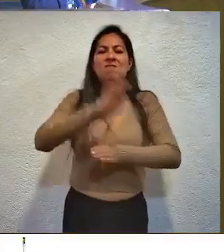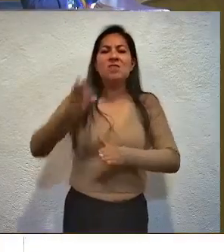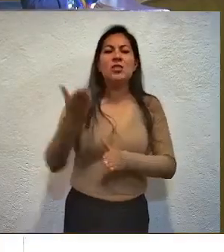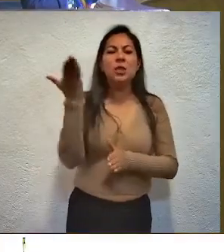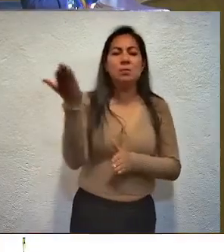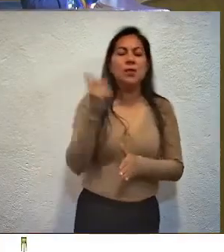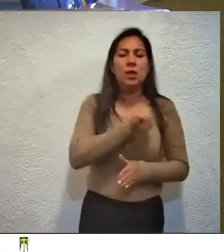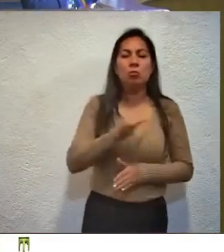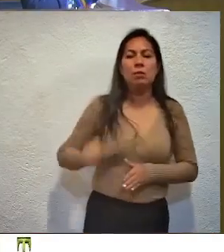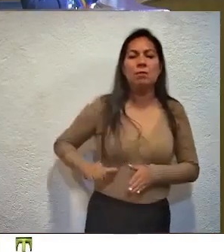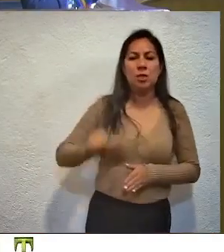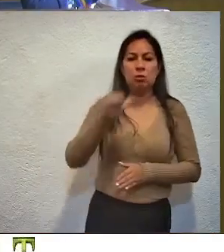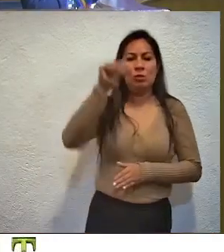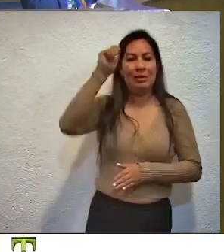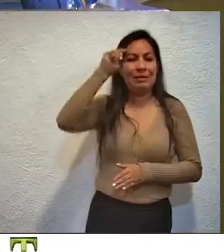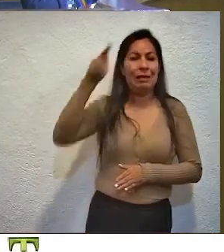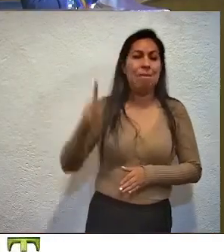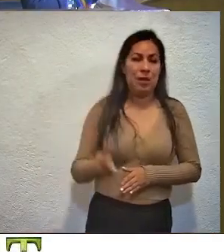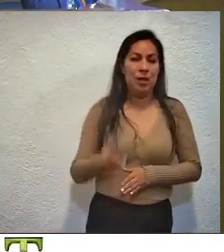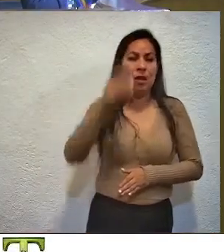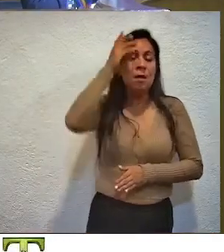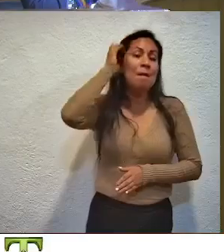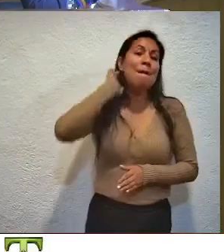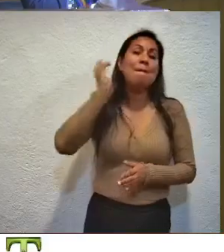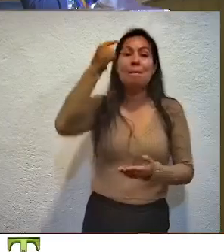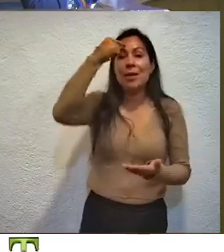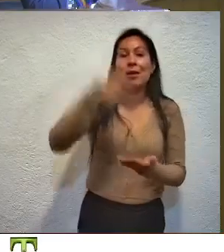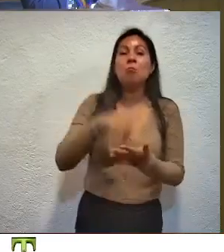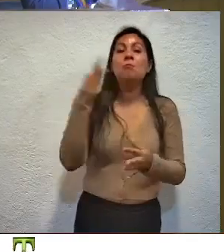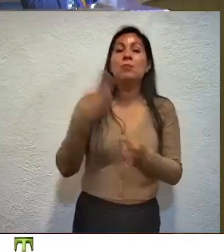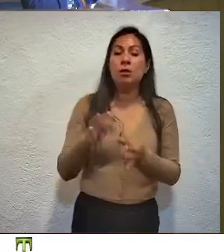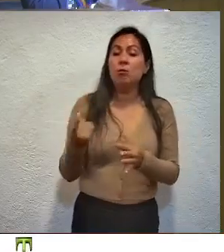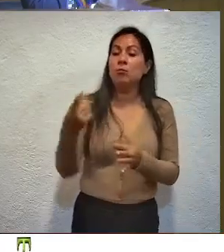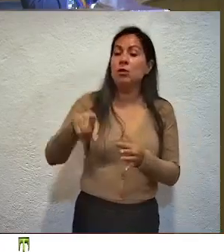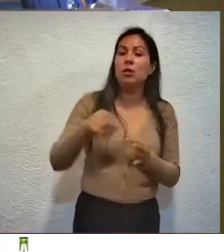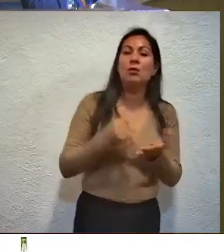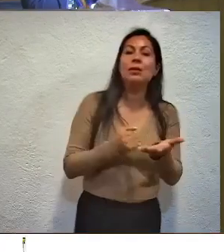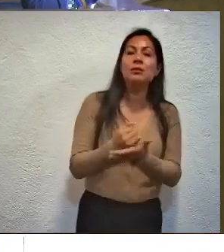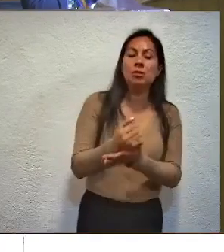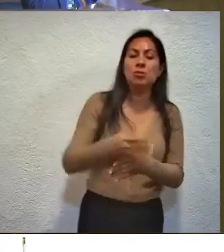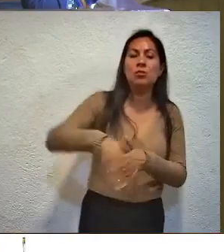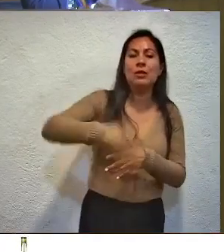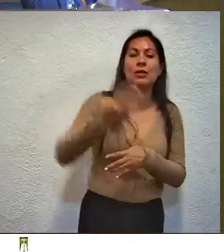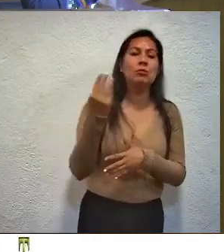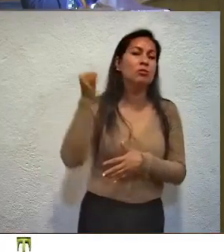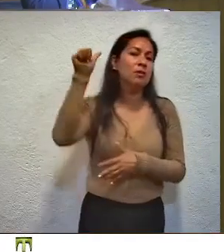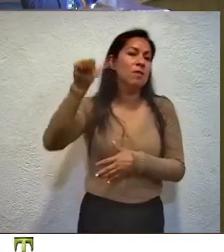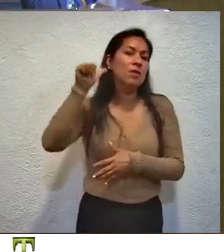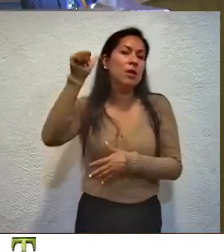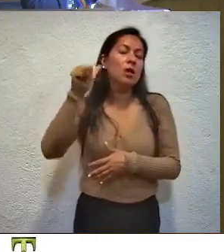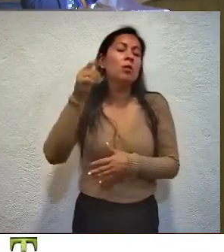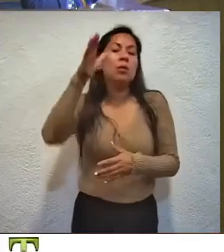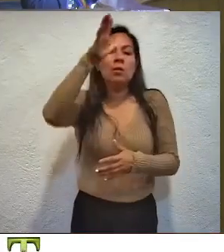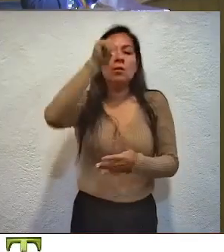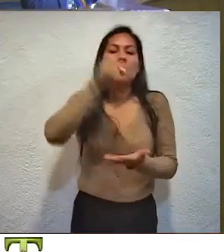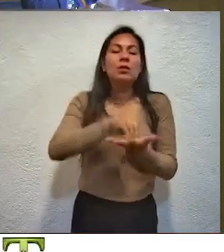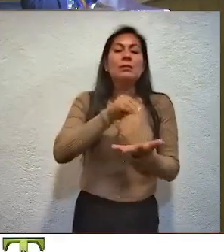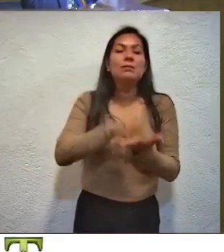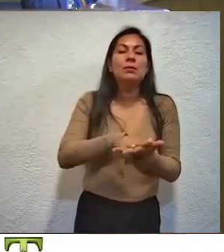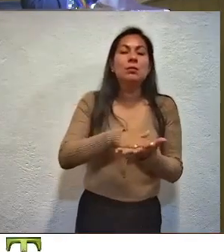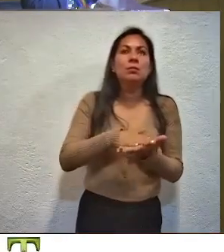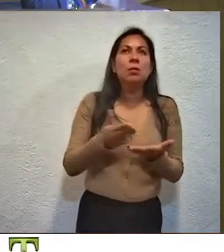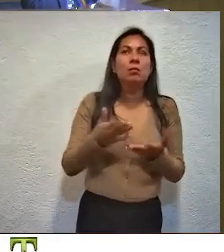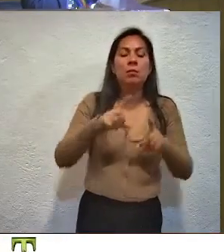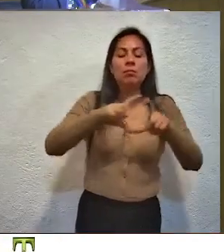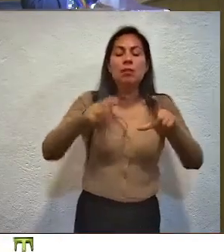por el Ayuntamiento de Tlapa de Comunfort Guerrero a efecto de dar cumplimiento al ordenado en la sentencia de 14 de abril, conforme a lo establecido en el